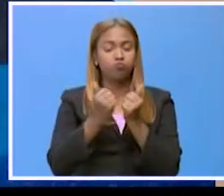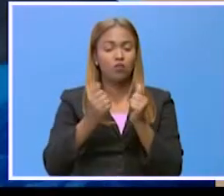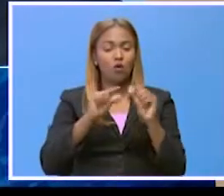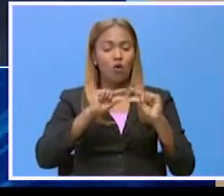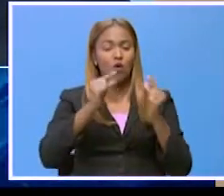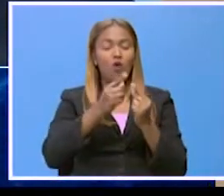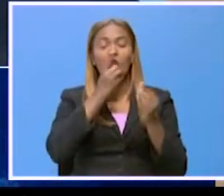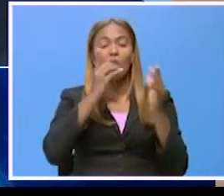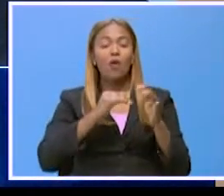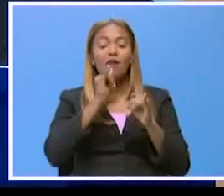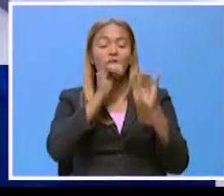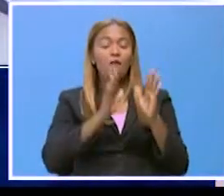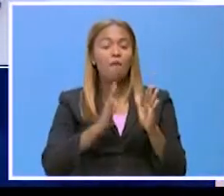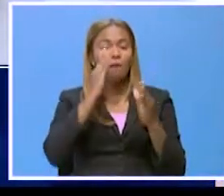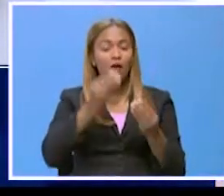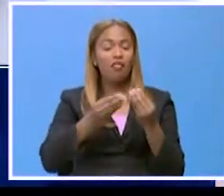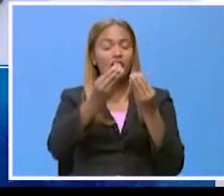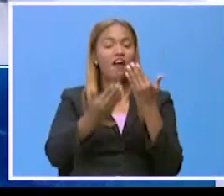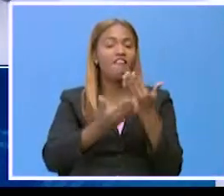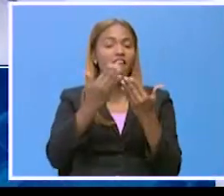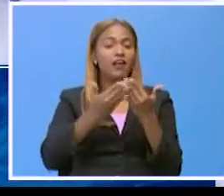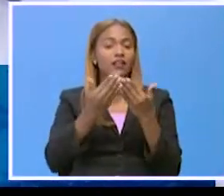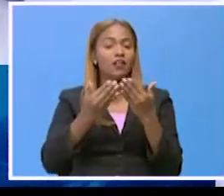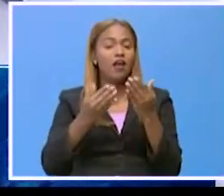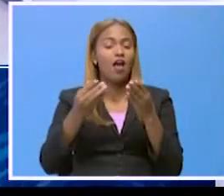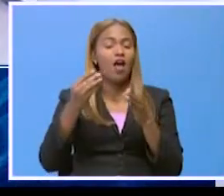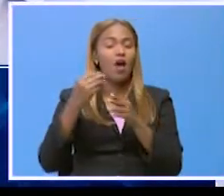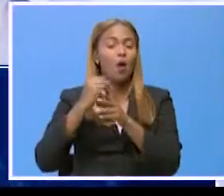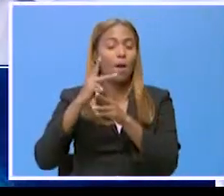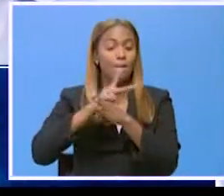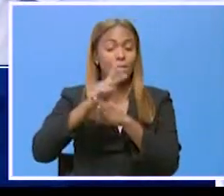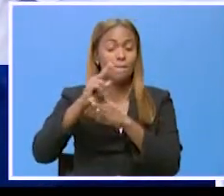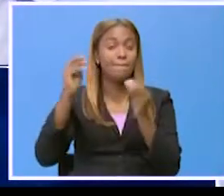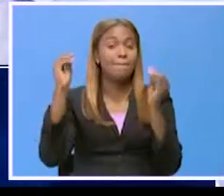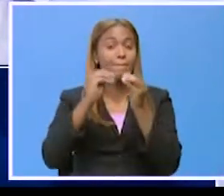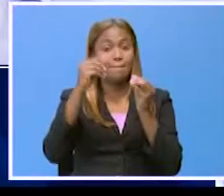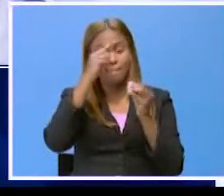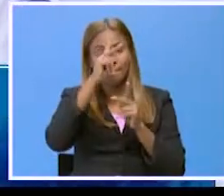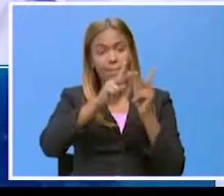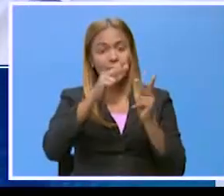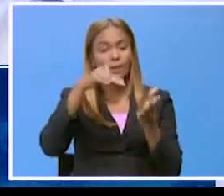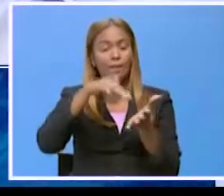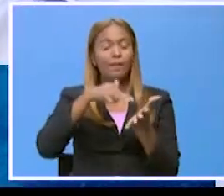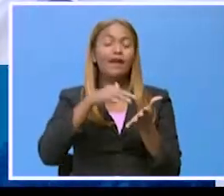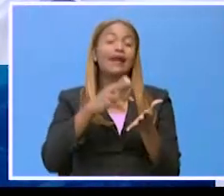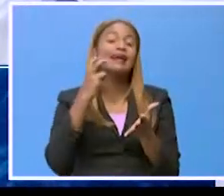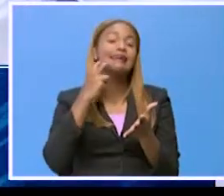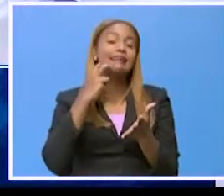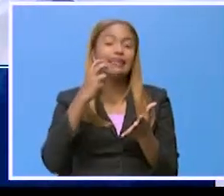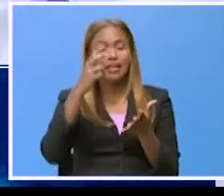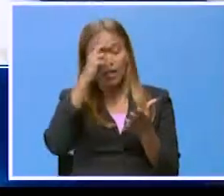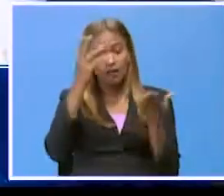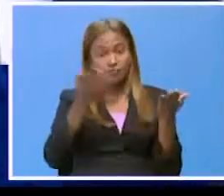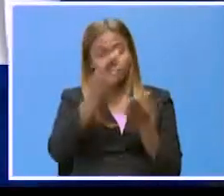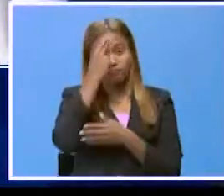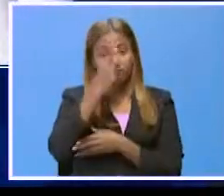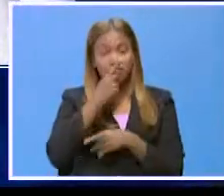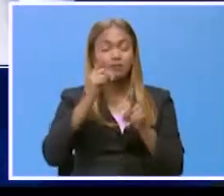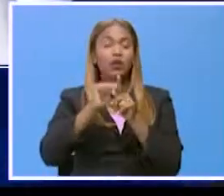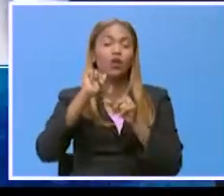que facilitará el reforzamiento profesional de los comunicadores con becas nacionales e internacionales